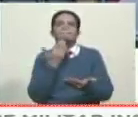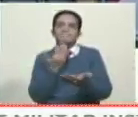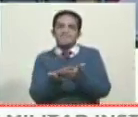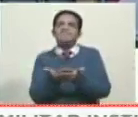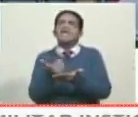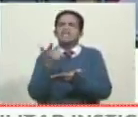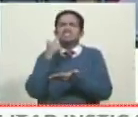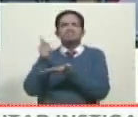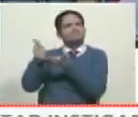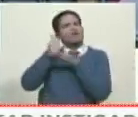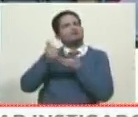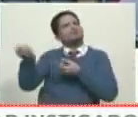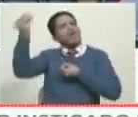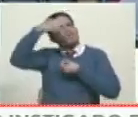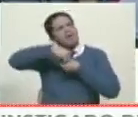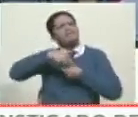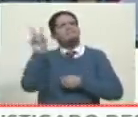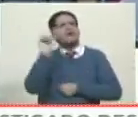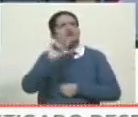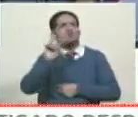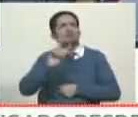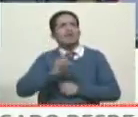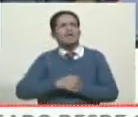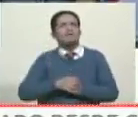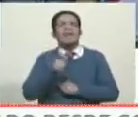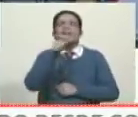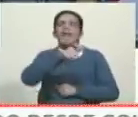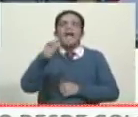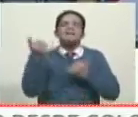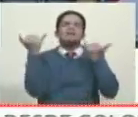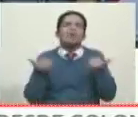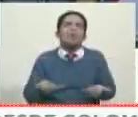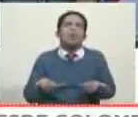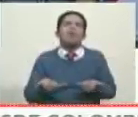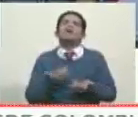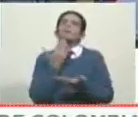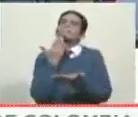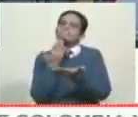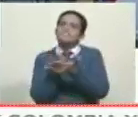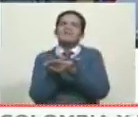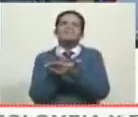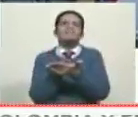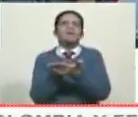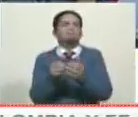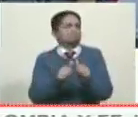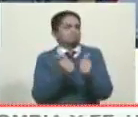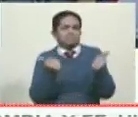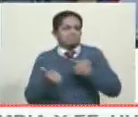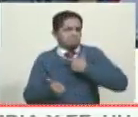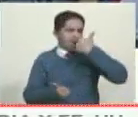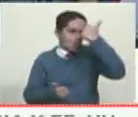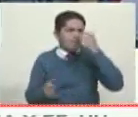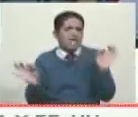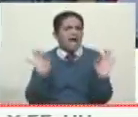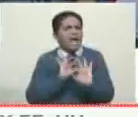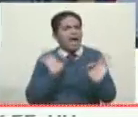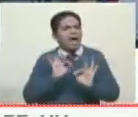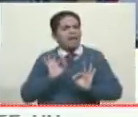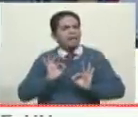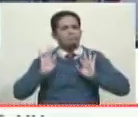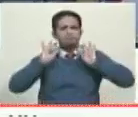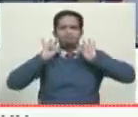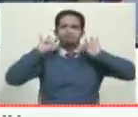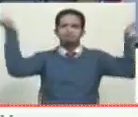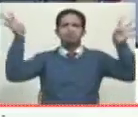contra venezuela' esta gente que hoy pide sin ninguna vergüenza que se genere en